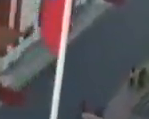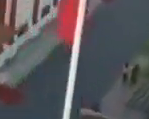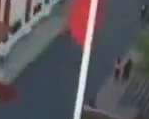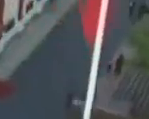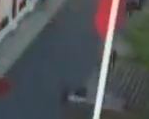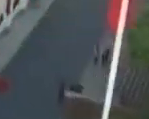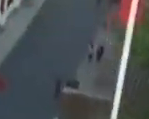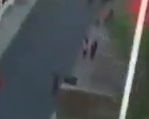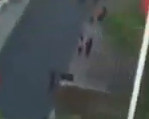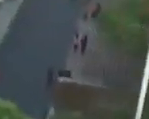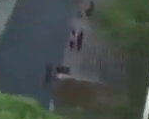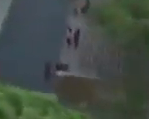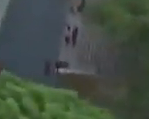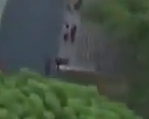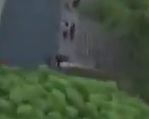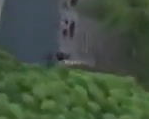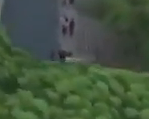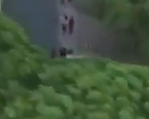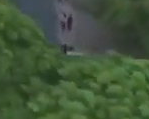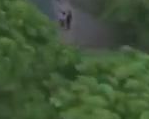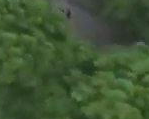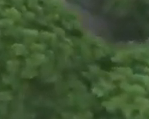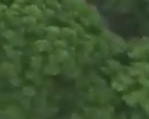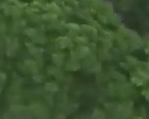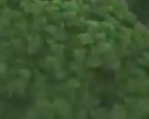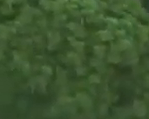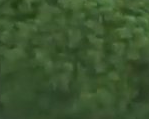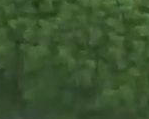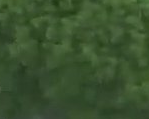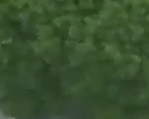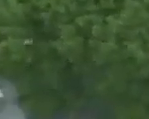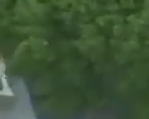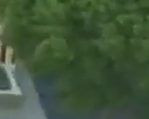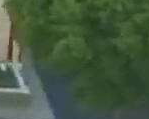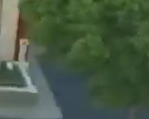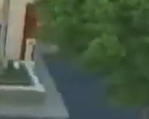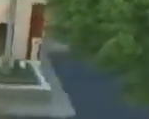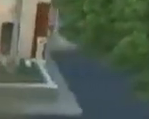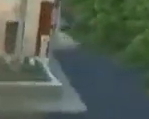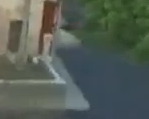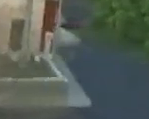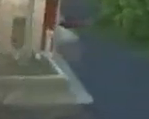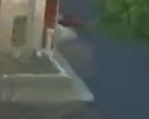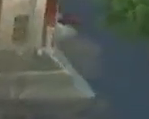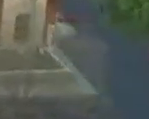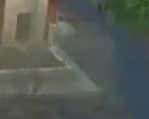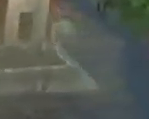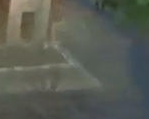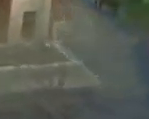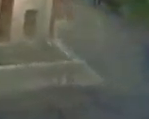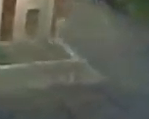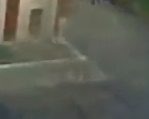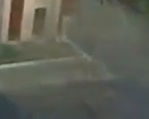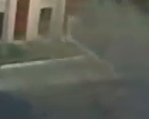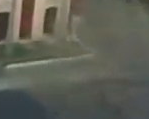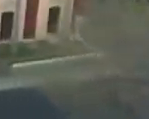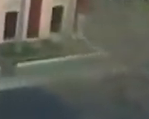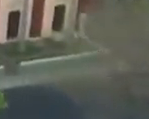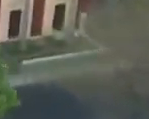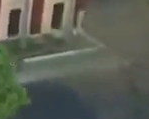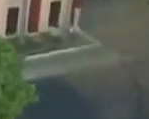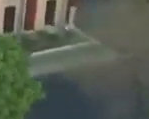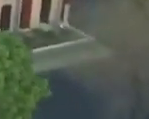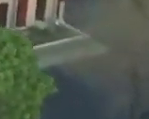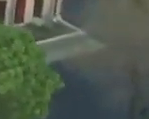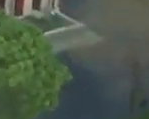de los derechos fundamentales de los venezolanos a través del Gabinete de Sistema de Misiones y Grandes Misiones Sociales, Hugo Chávez. Es